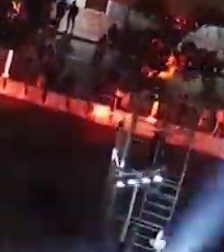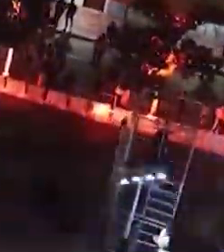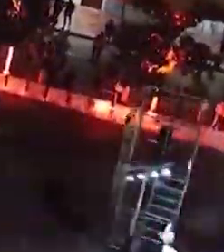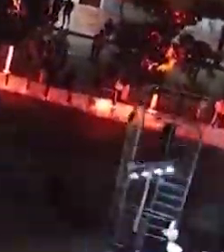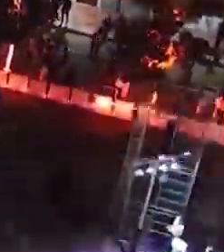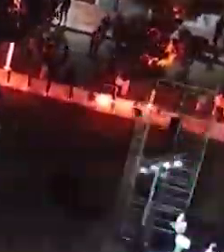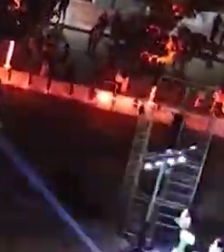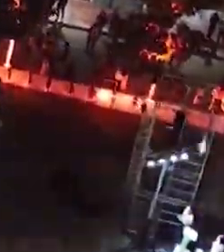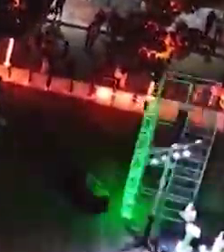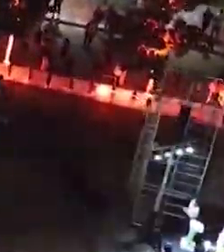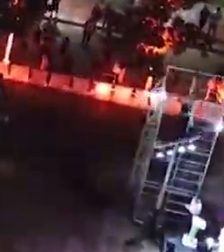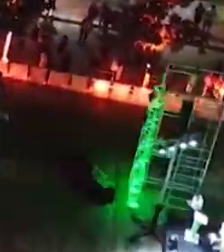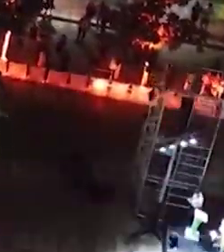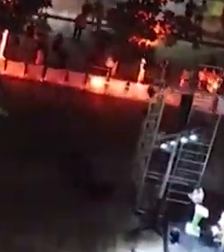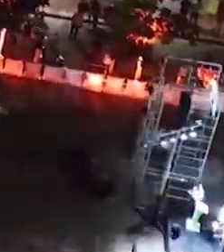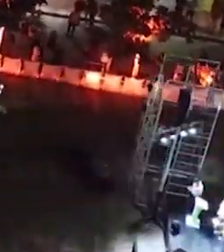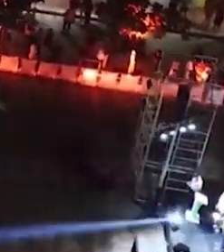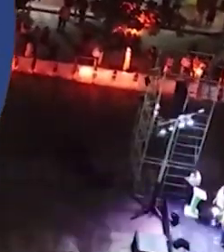innovadora.